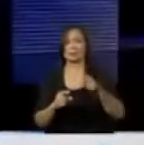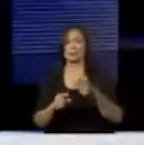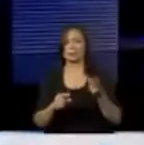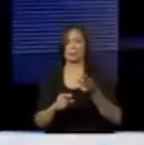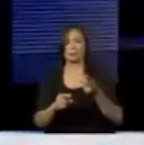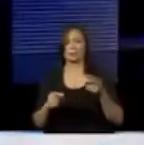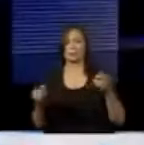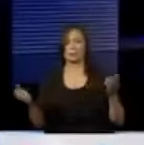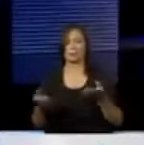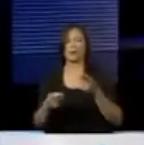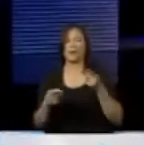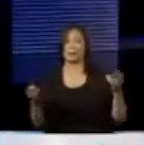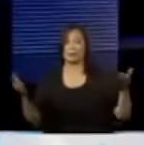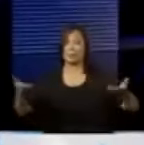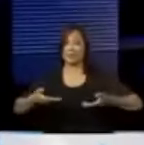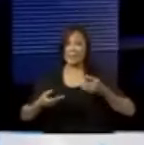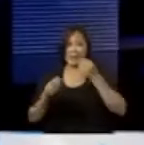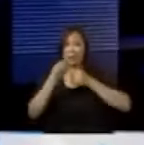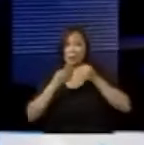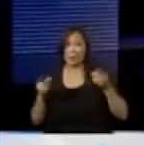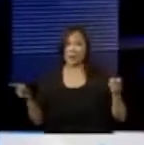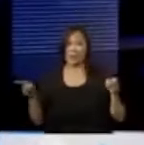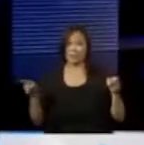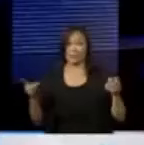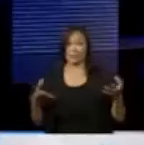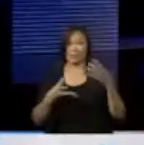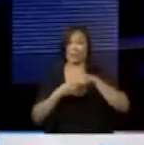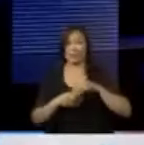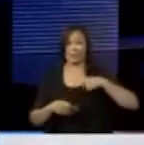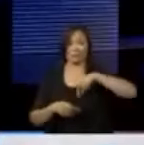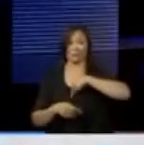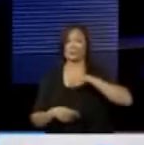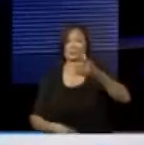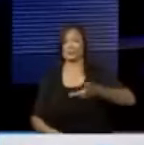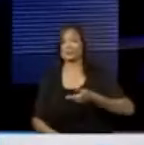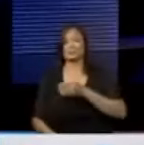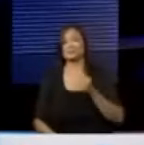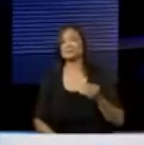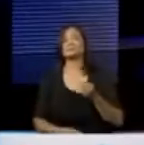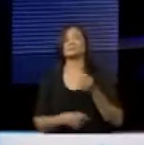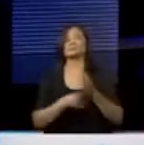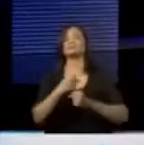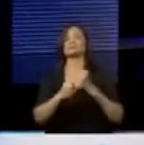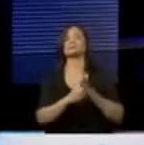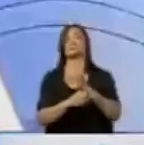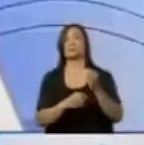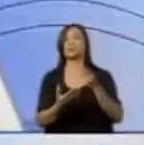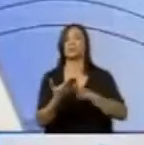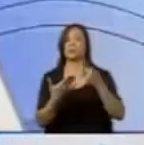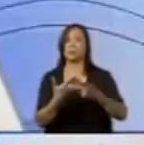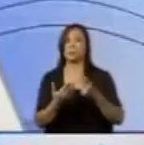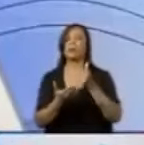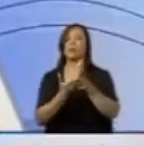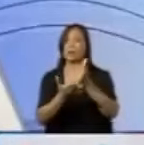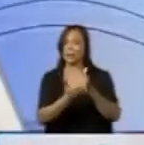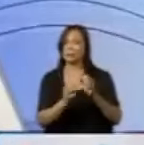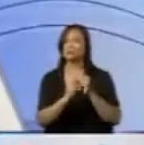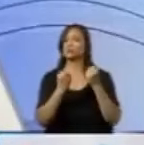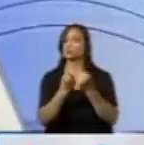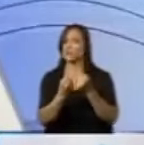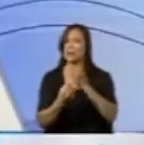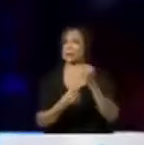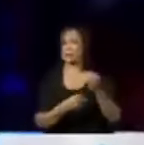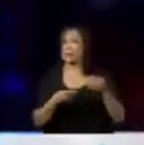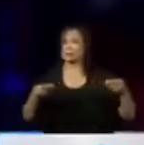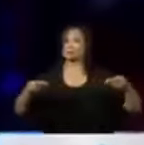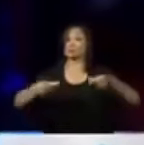a ellos dos. ¿Lo va a invitar a cenar? Nos incluye. Durante años, los programas de asistencia social